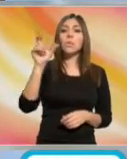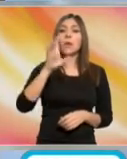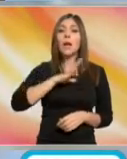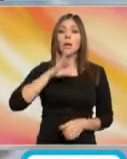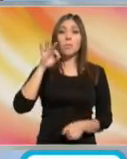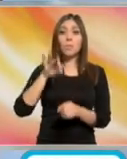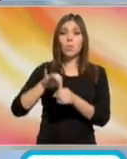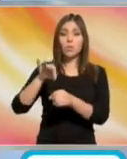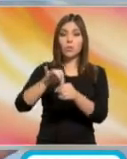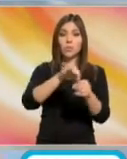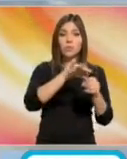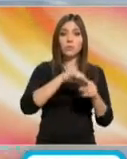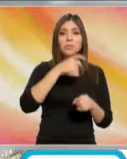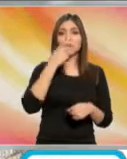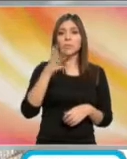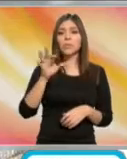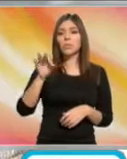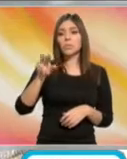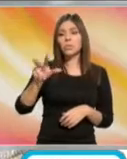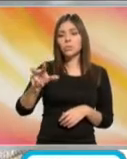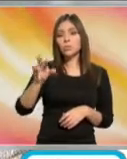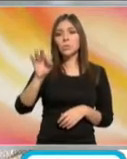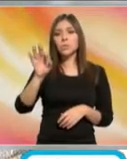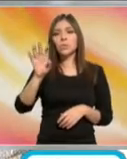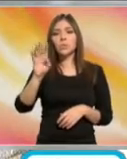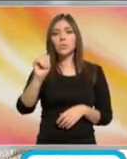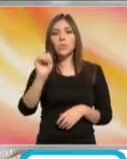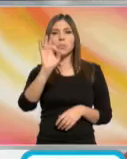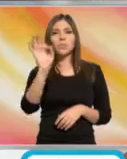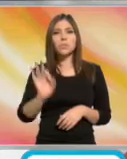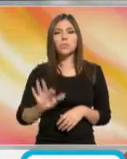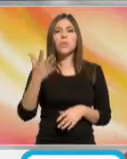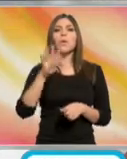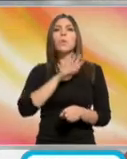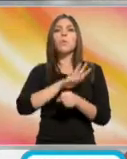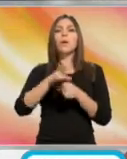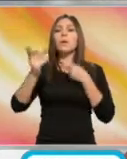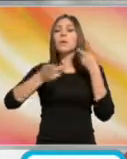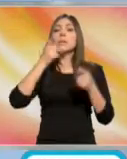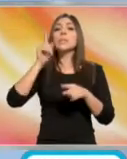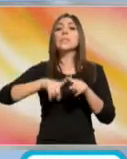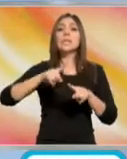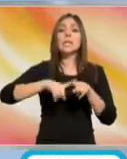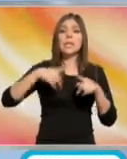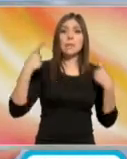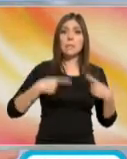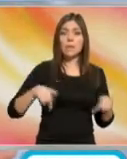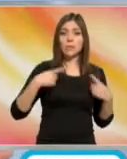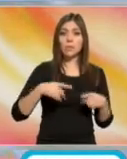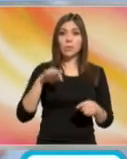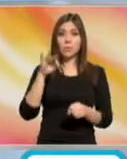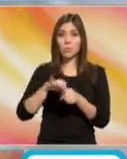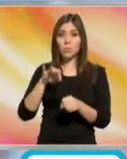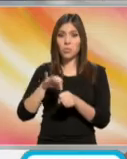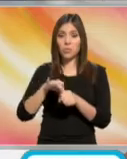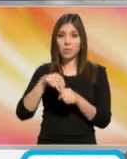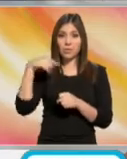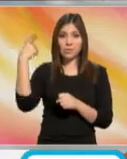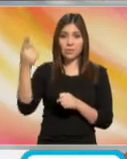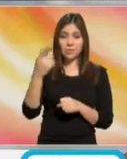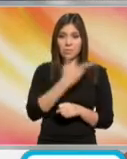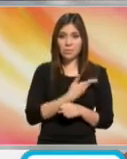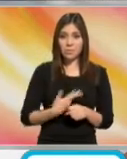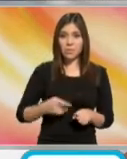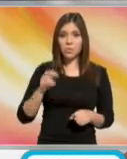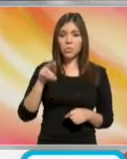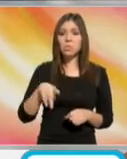en 48 o 49%, dependiendo qué encuesta sea. Eso nos habla de que quienes votaron por él siguen respaldándolo y siguen respaldando estas